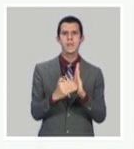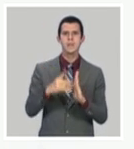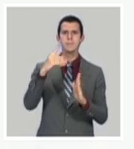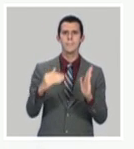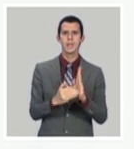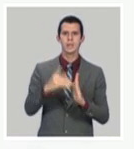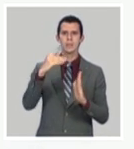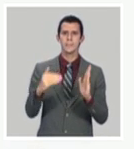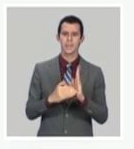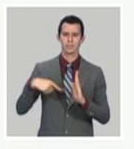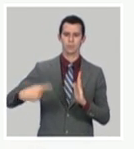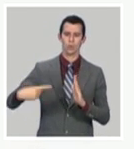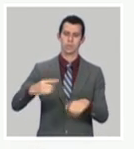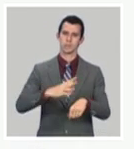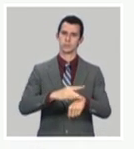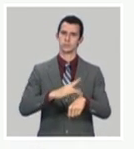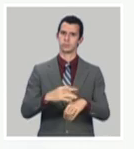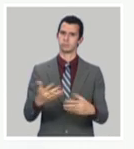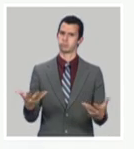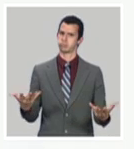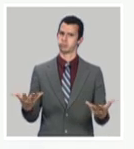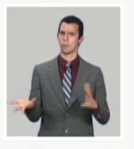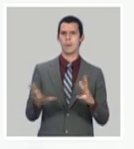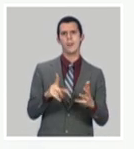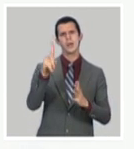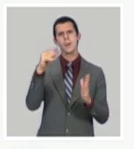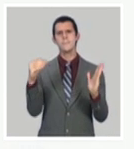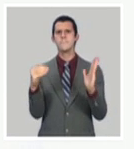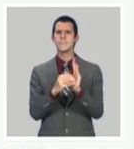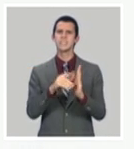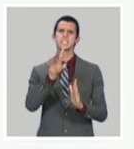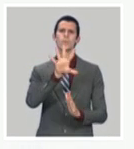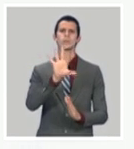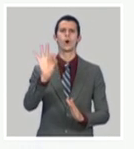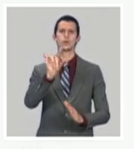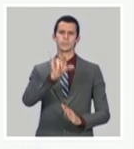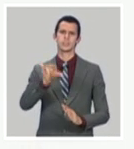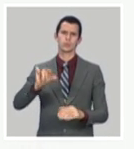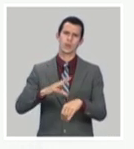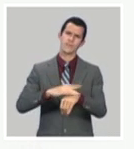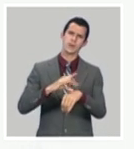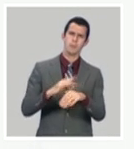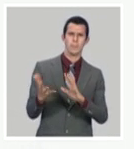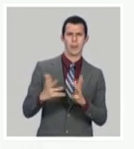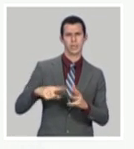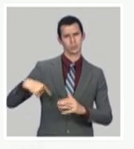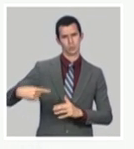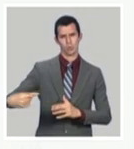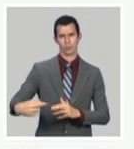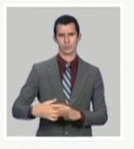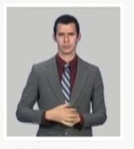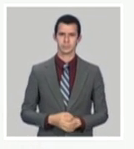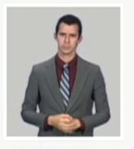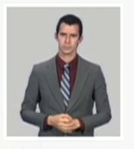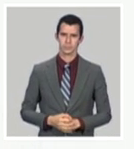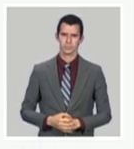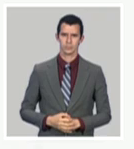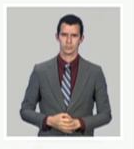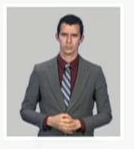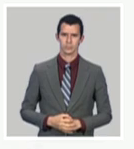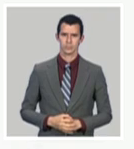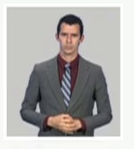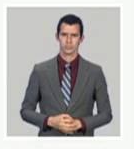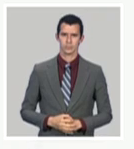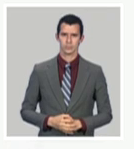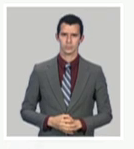promedio de 1.058 casos por día. Hay un grupo de temas o de problemas, de causas que